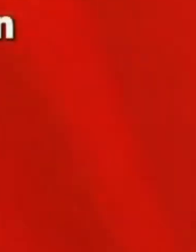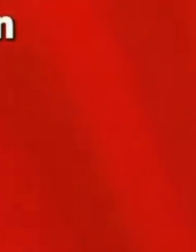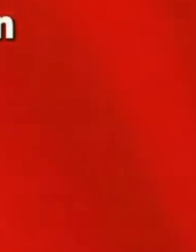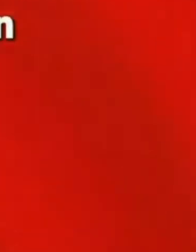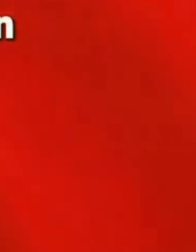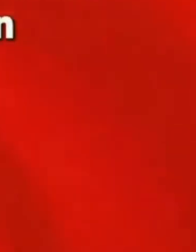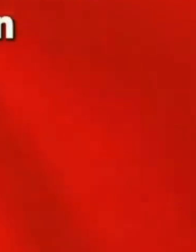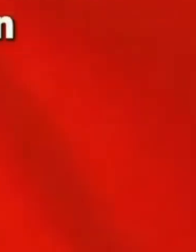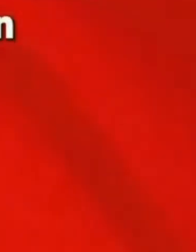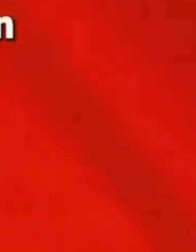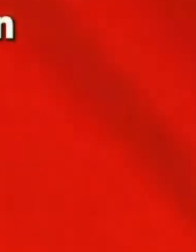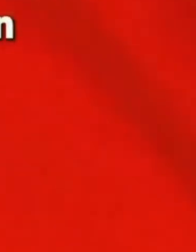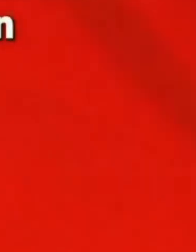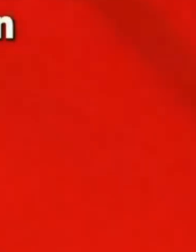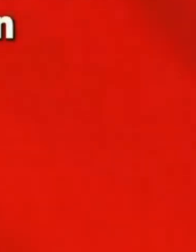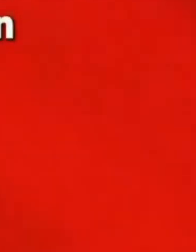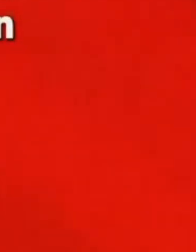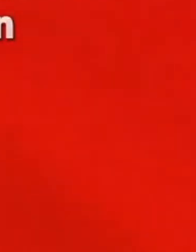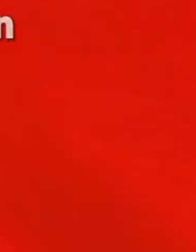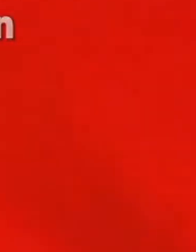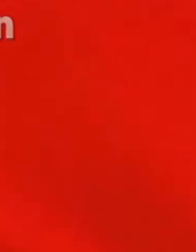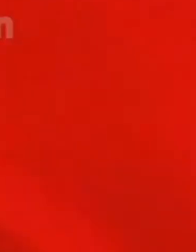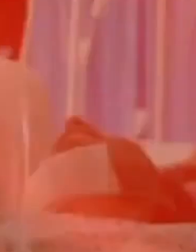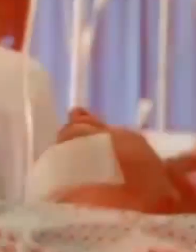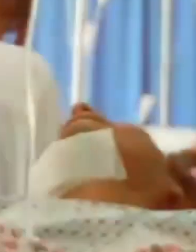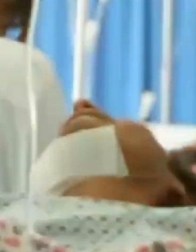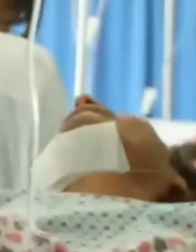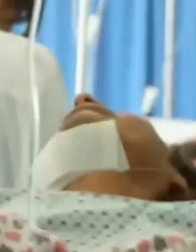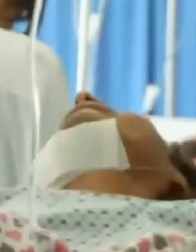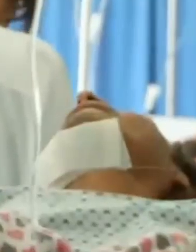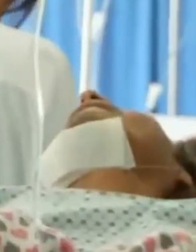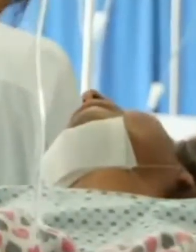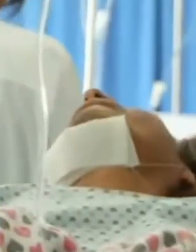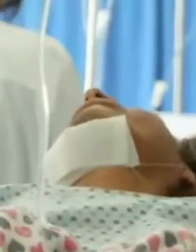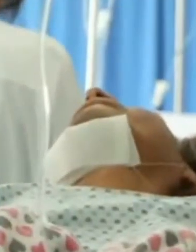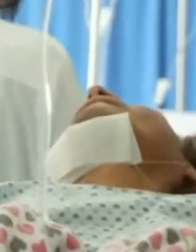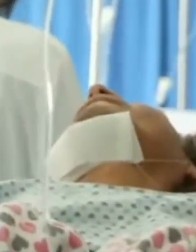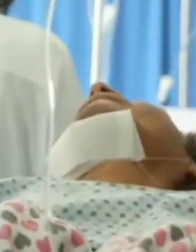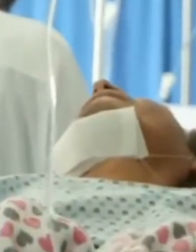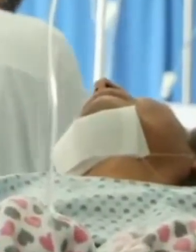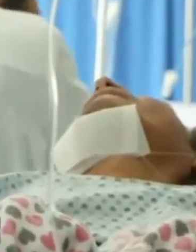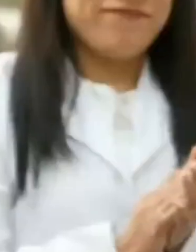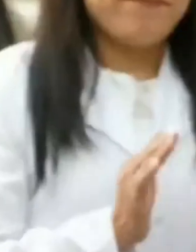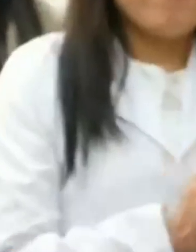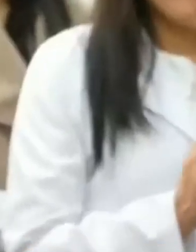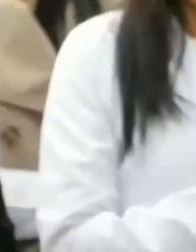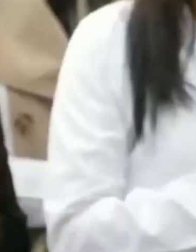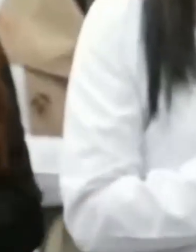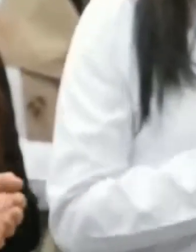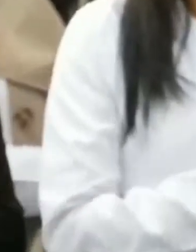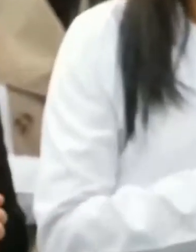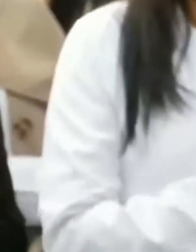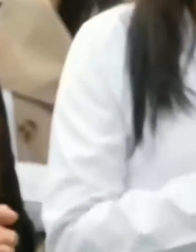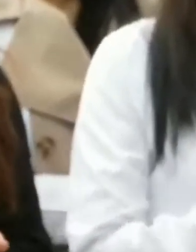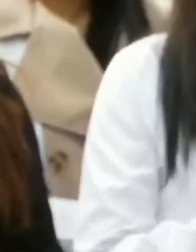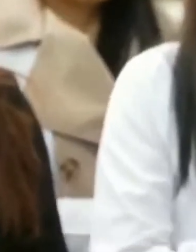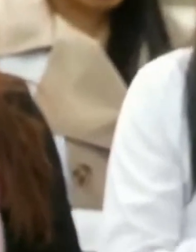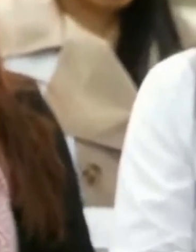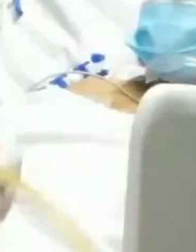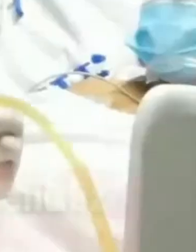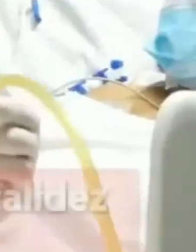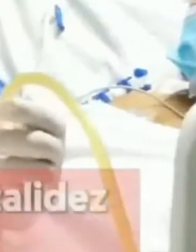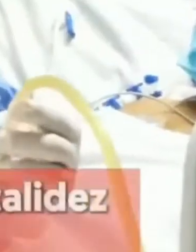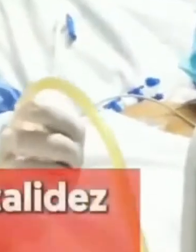Profesionales de la salud comprometidos con el bienestar de la población, con una visión humanista, con justicia